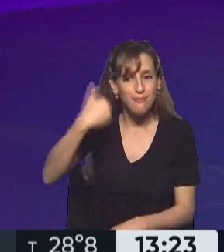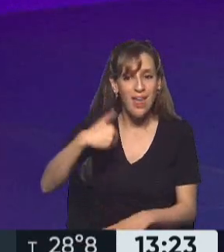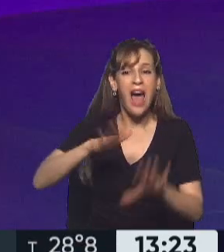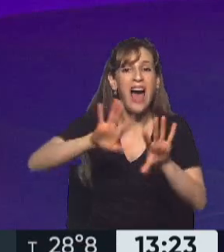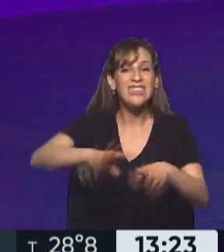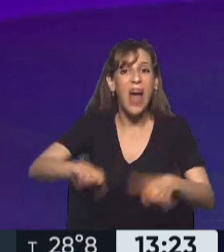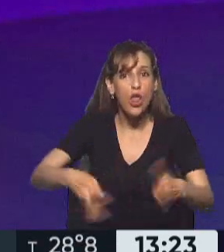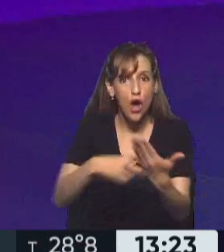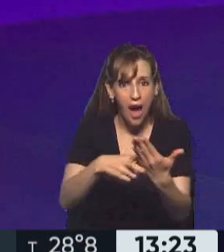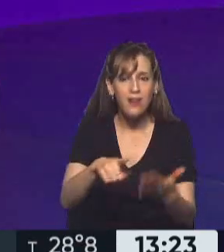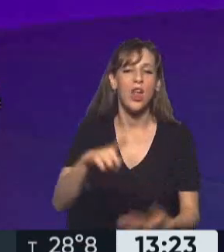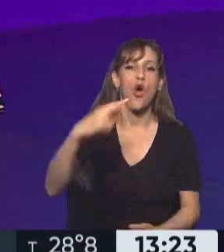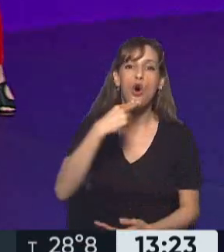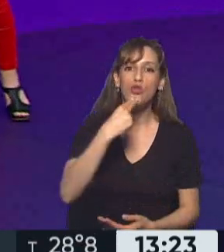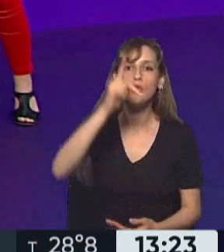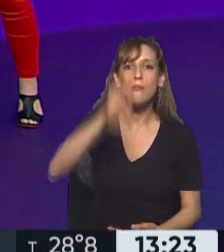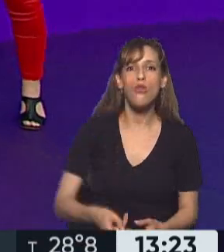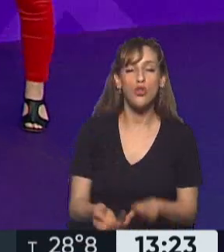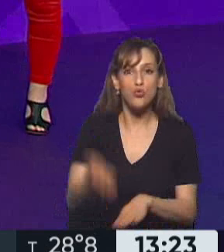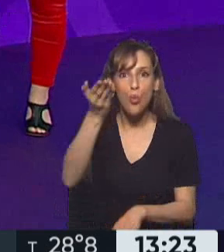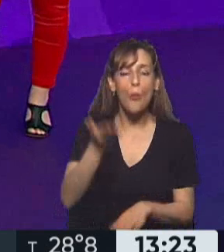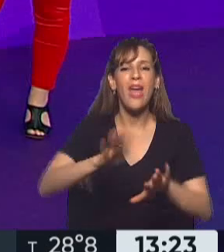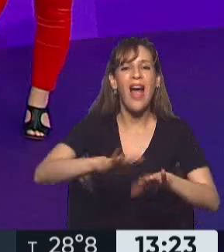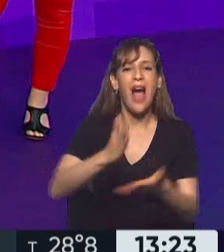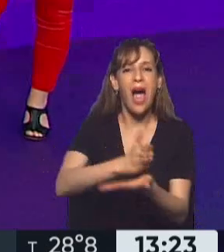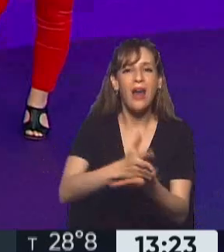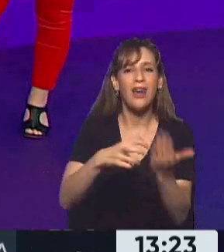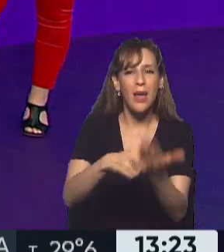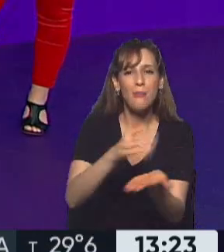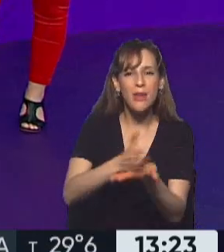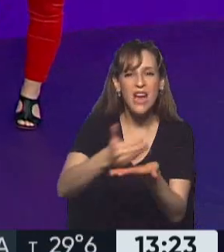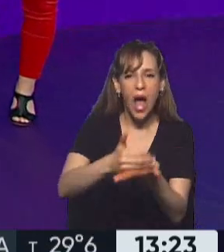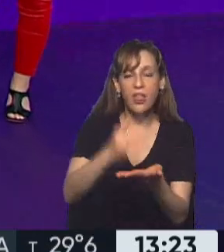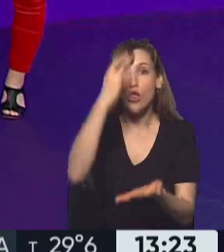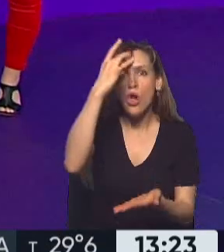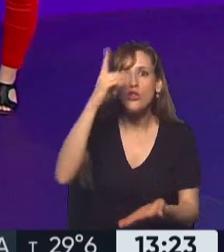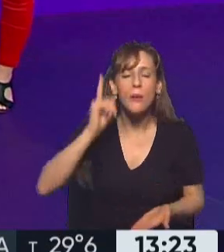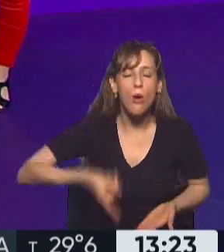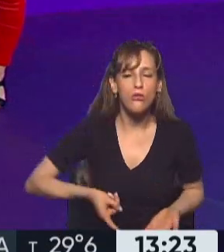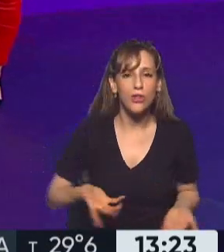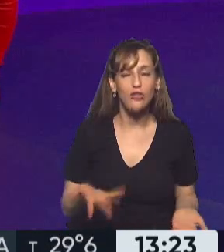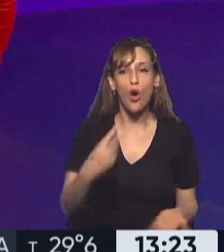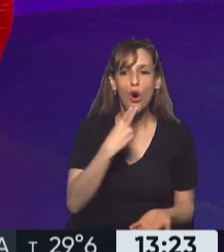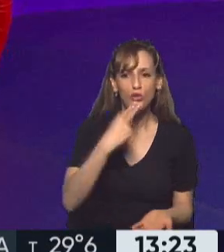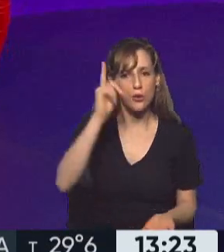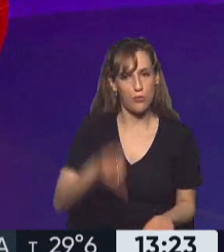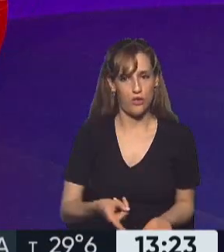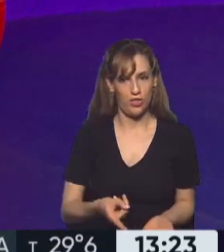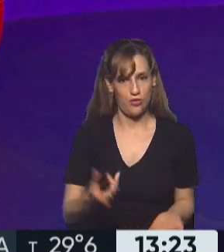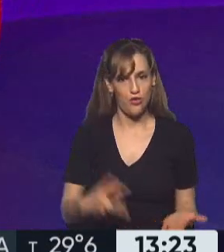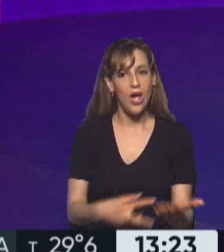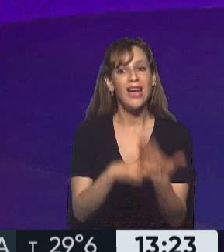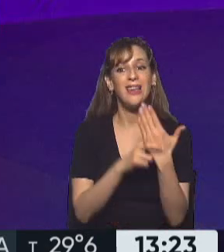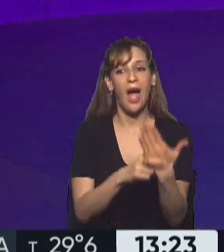aumentó 11%. La carne picada aumentó mismo valor, cerca del 11-12%. La carne